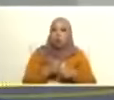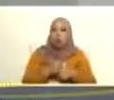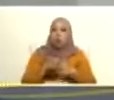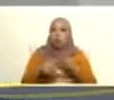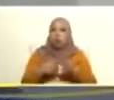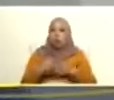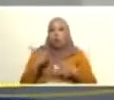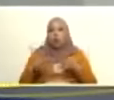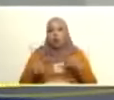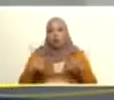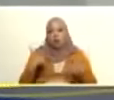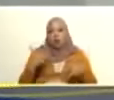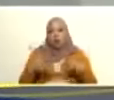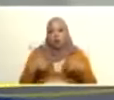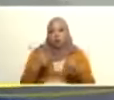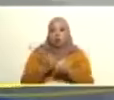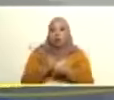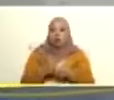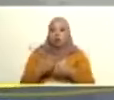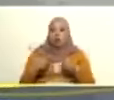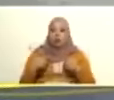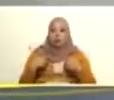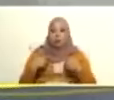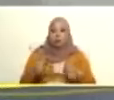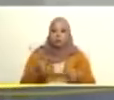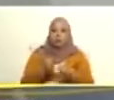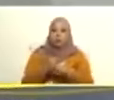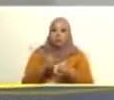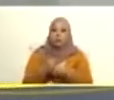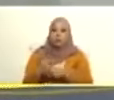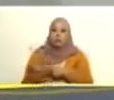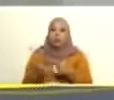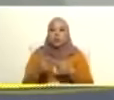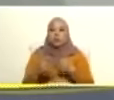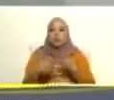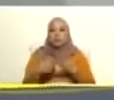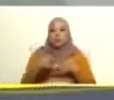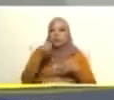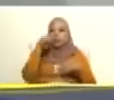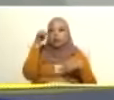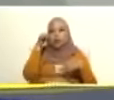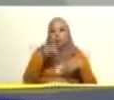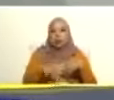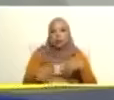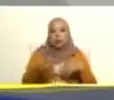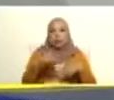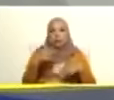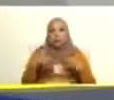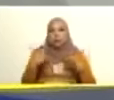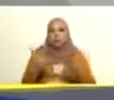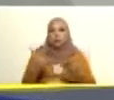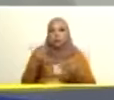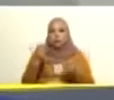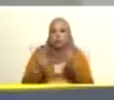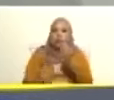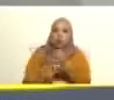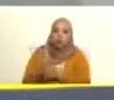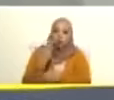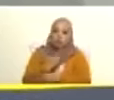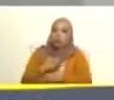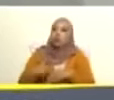las gaseosas, que digamos que es lo que más ha sonado, es fundamental,